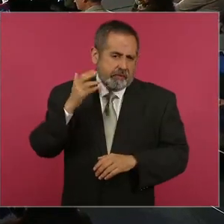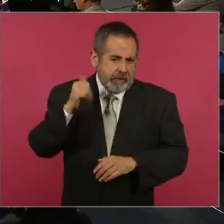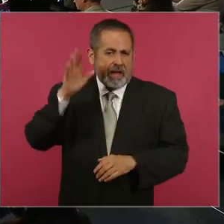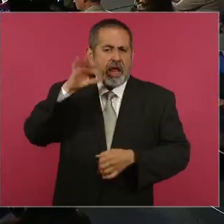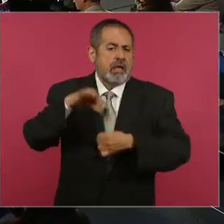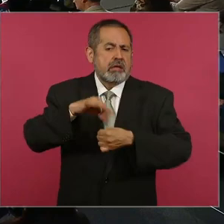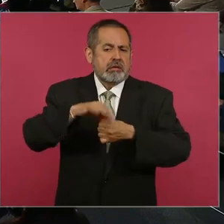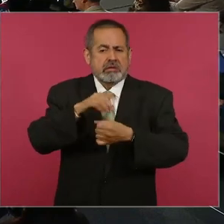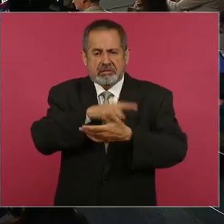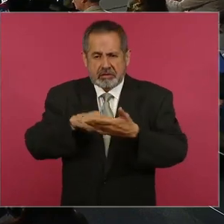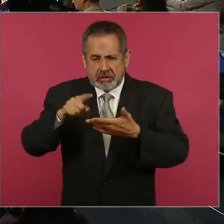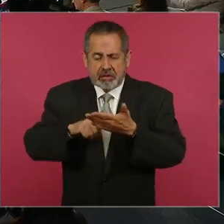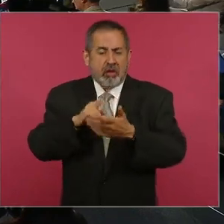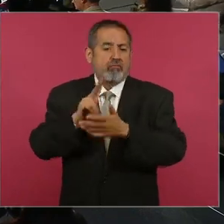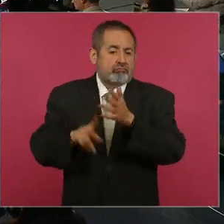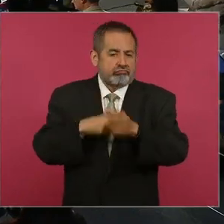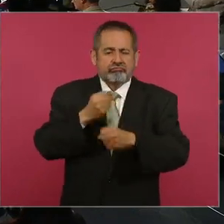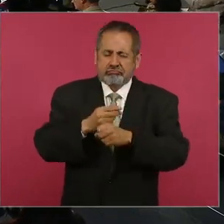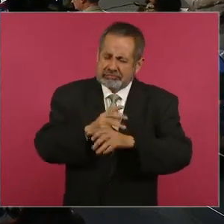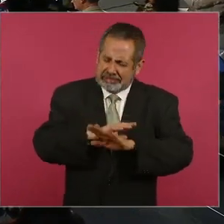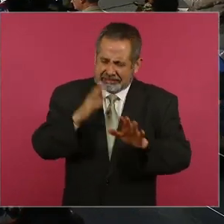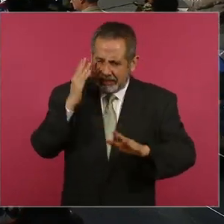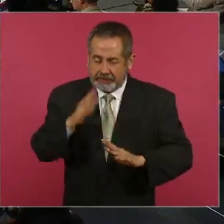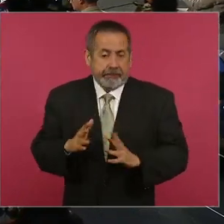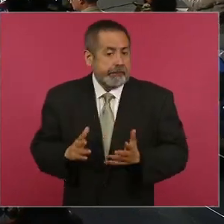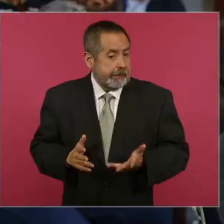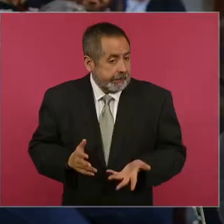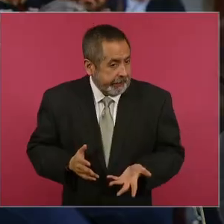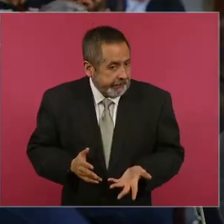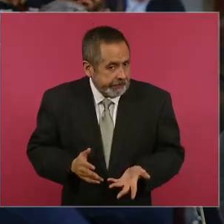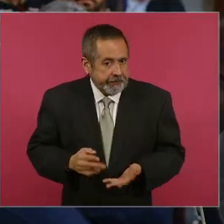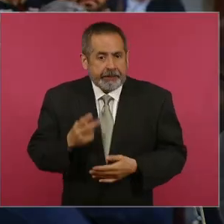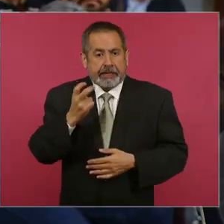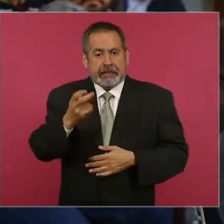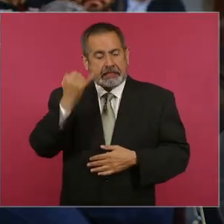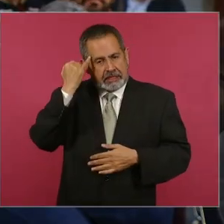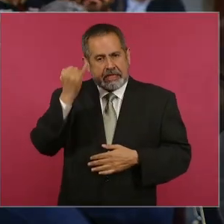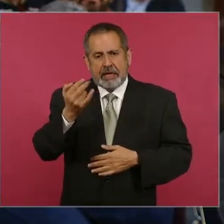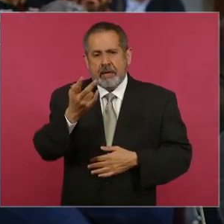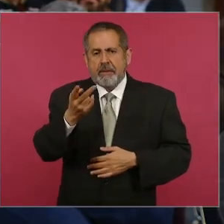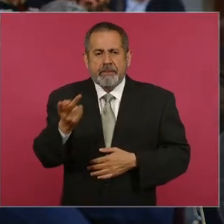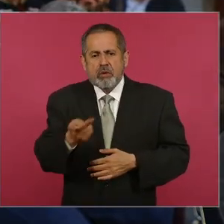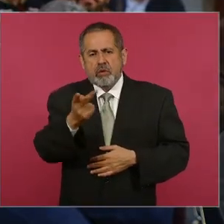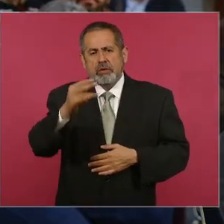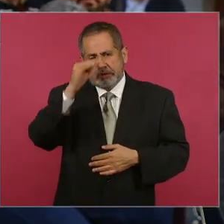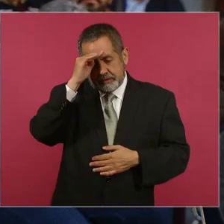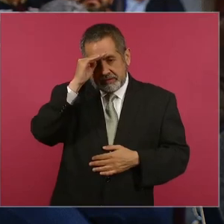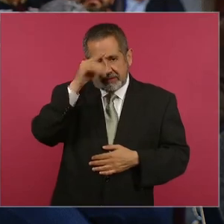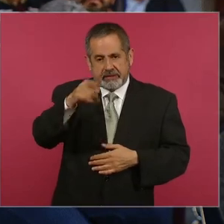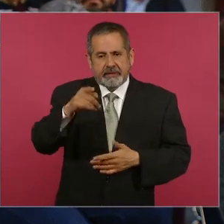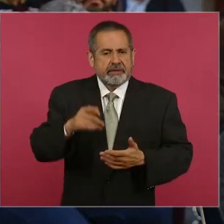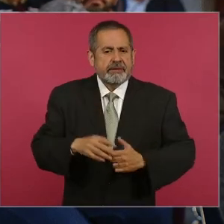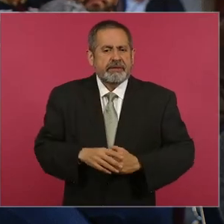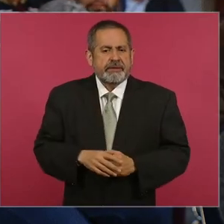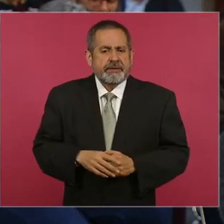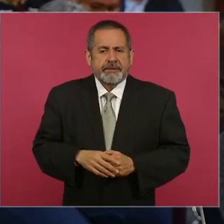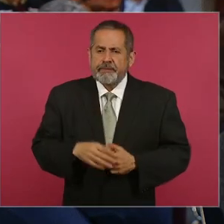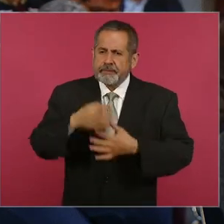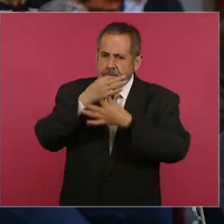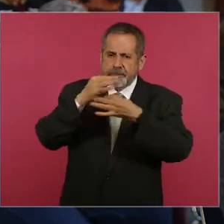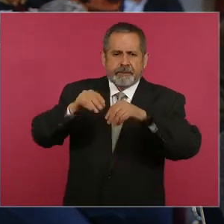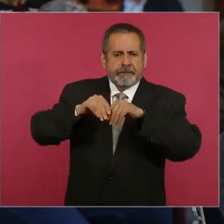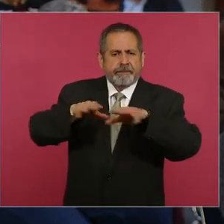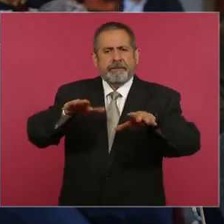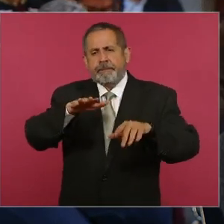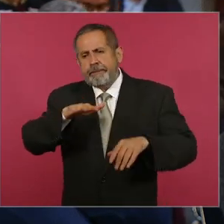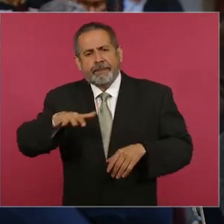en su momento una reelección. Bajo esta premisa, señor presidente, preguntarle, ¿qué mensaje le daría